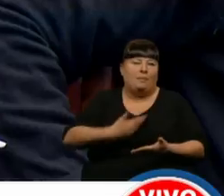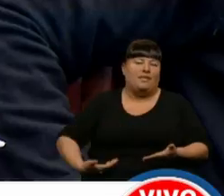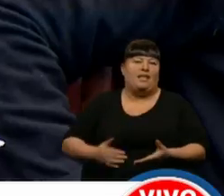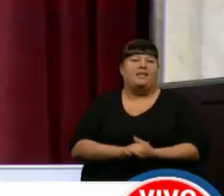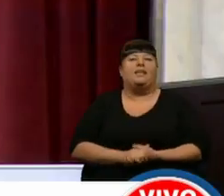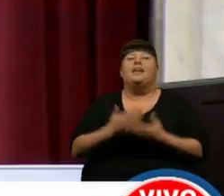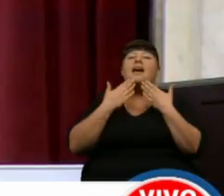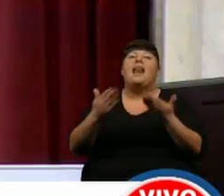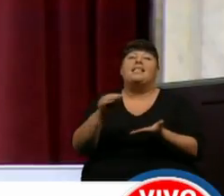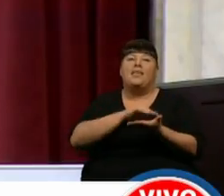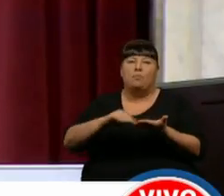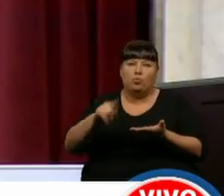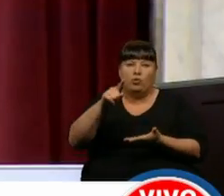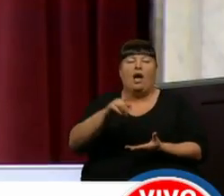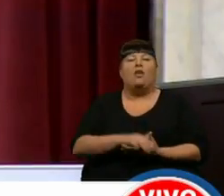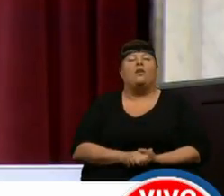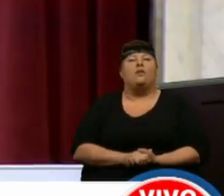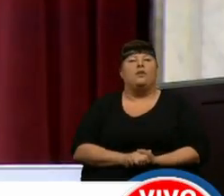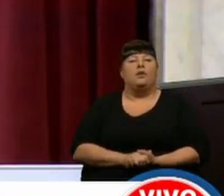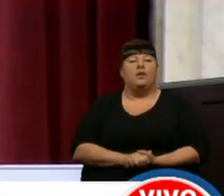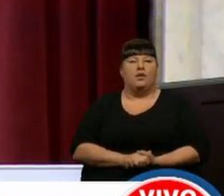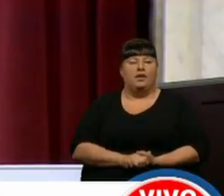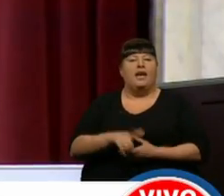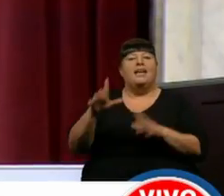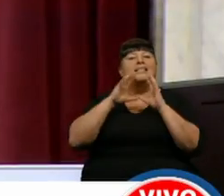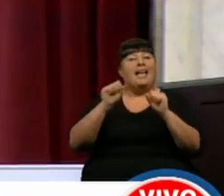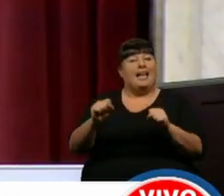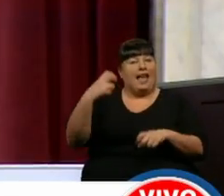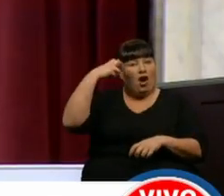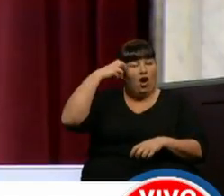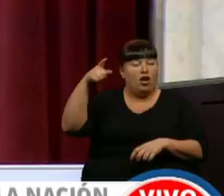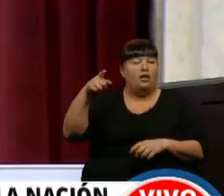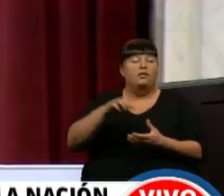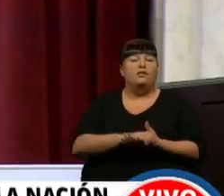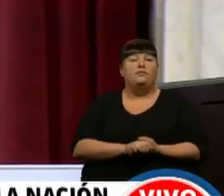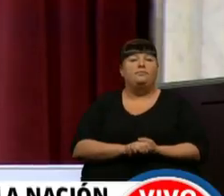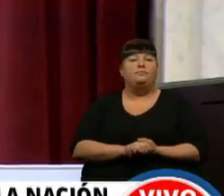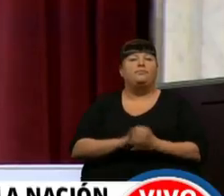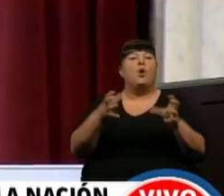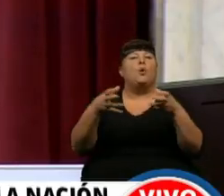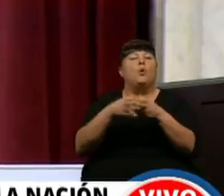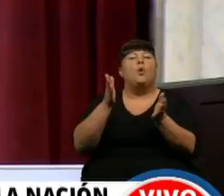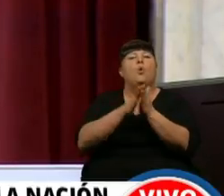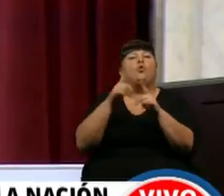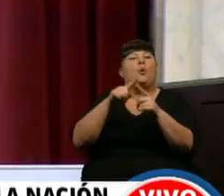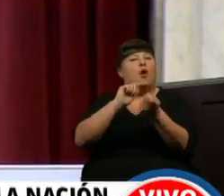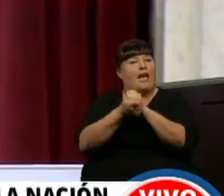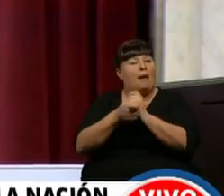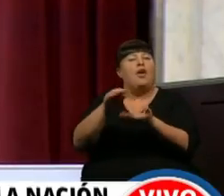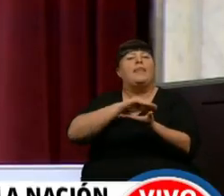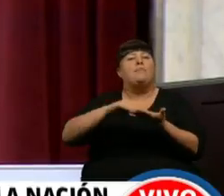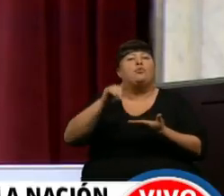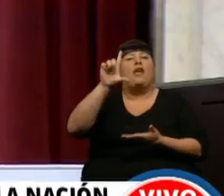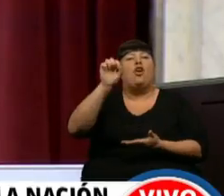gracias diputado iglesias la secretaria parlamentaria del interbloque juntos por el cambio la diputada